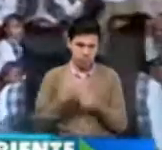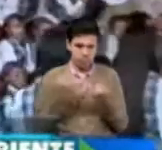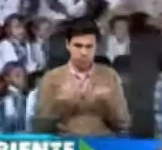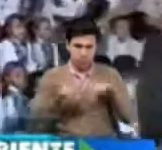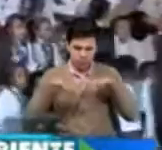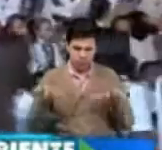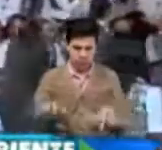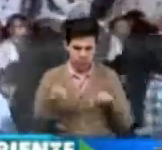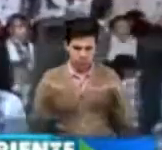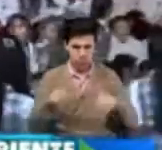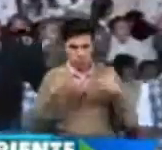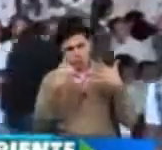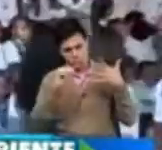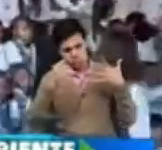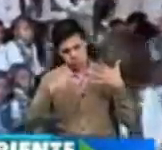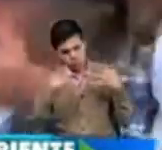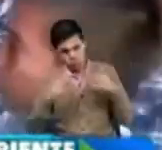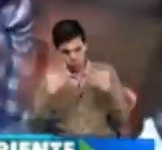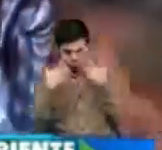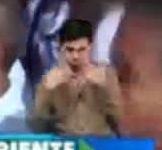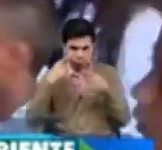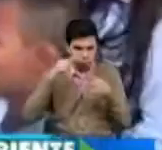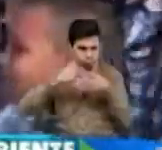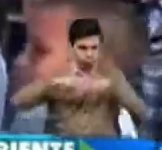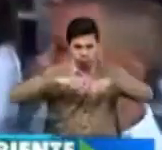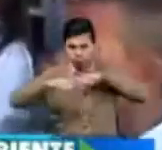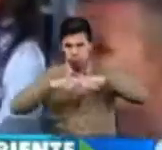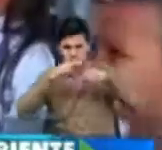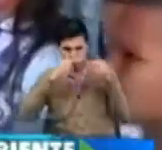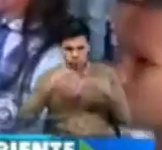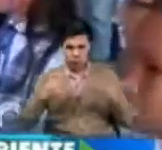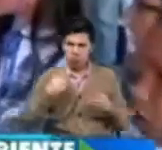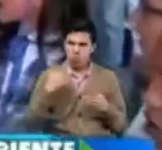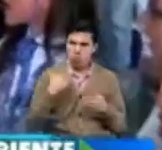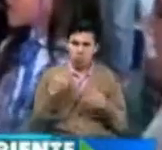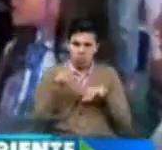actividades por motivo del gran desempeño que han realizado con la niñez y la juventud de la institución.